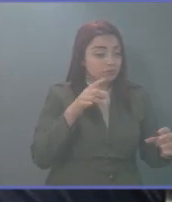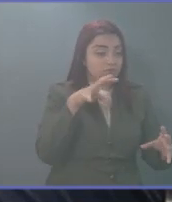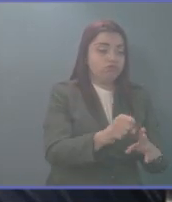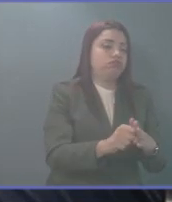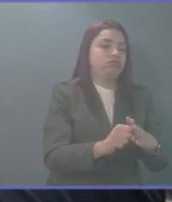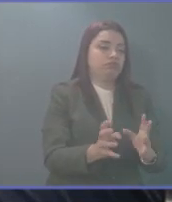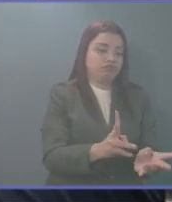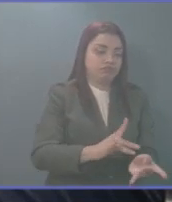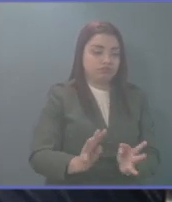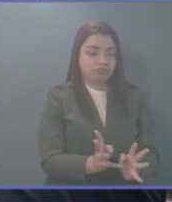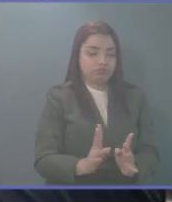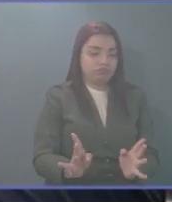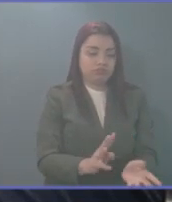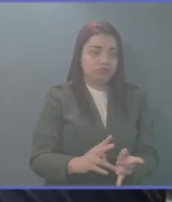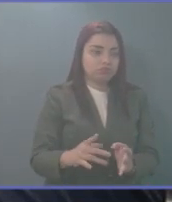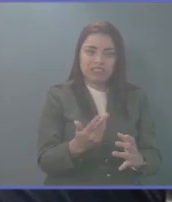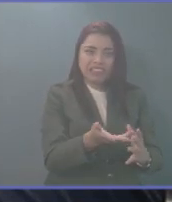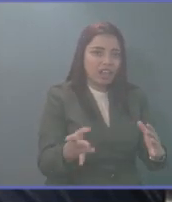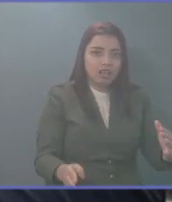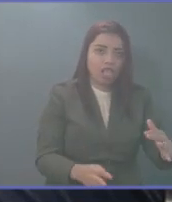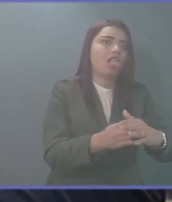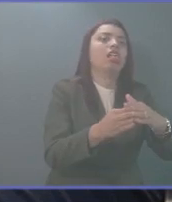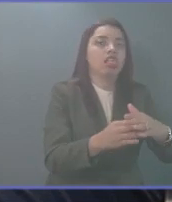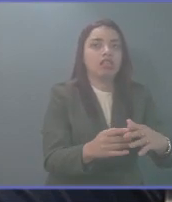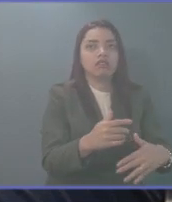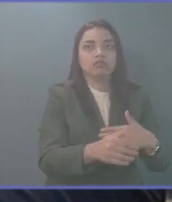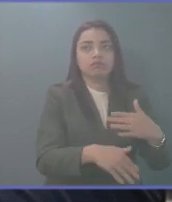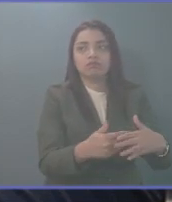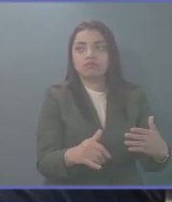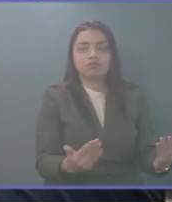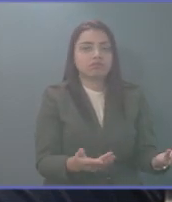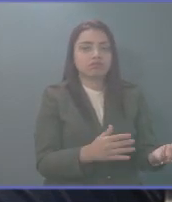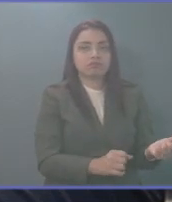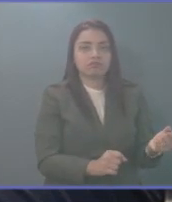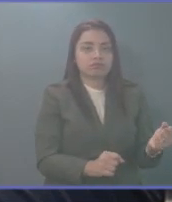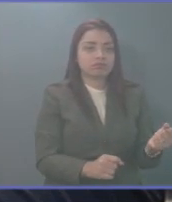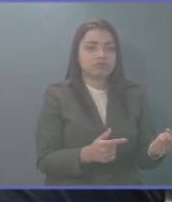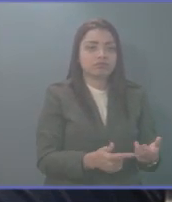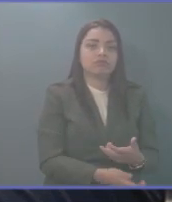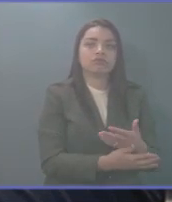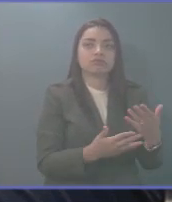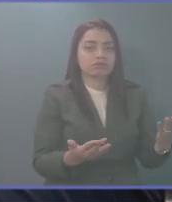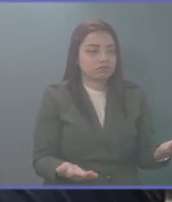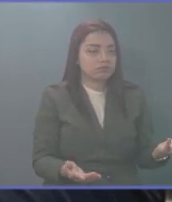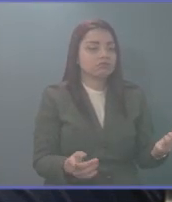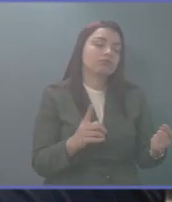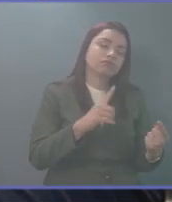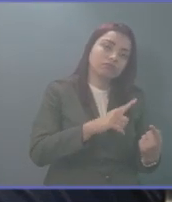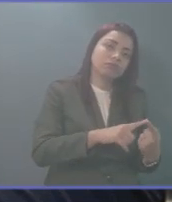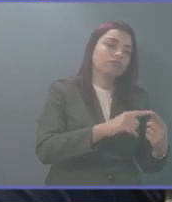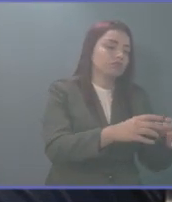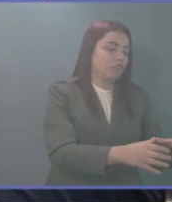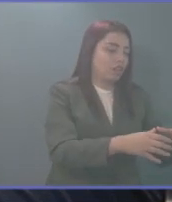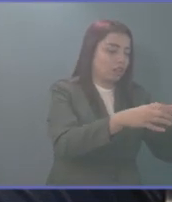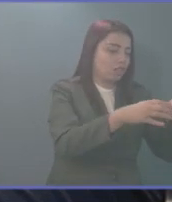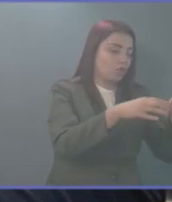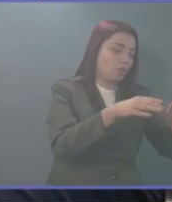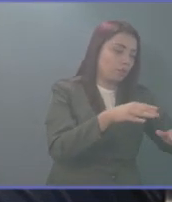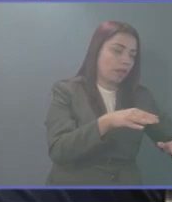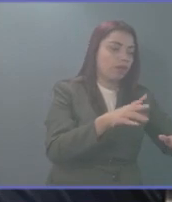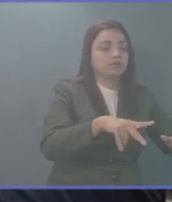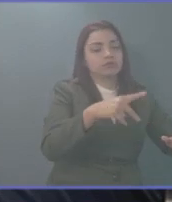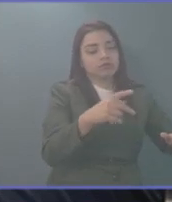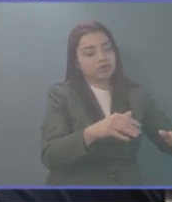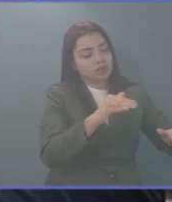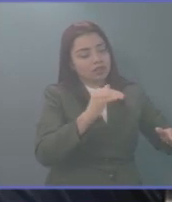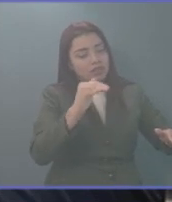detectar algún fenómeno dentro de la boca toma, en los filtros está pasando esto, el decantador 1 está más bajo que el decantador